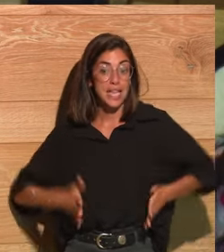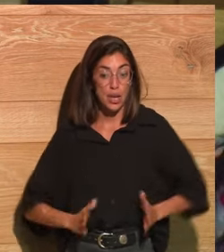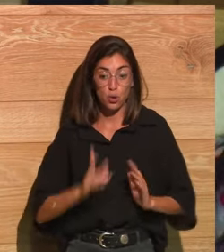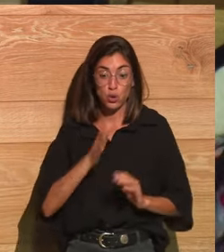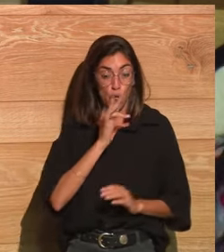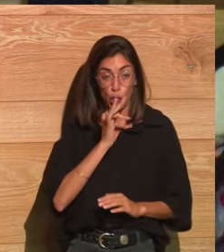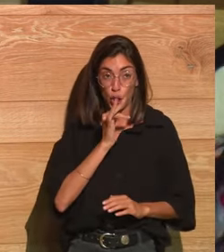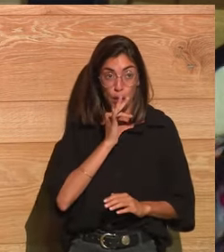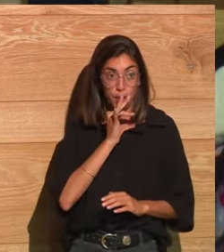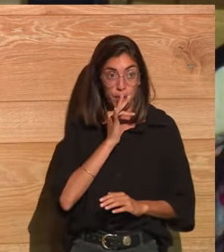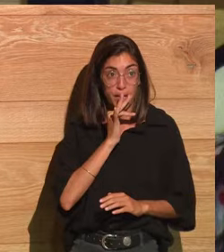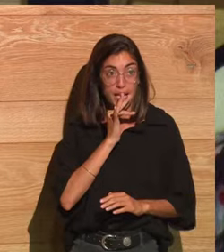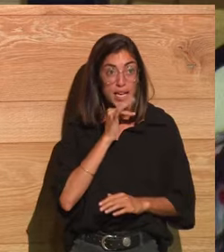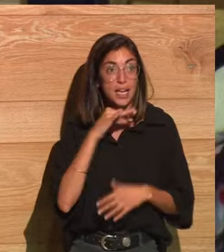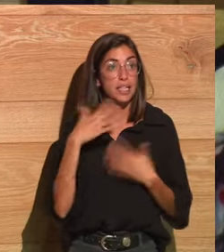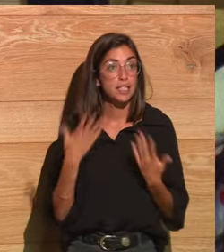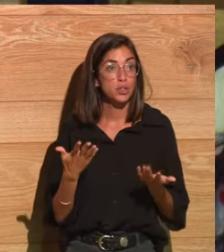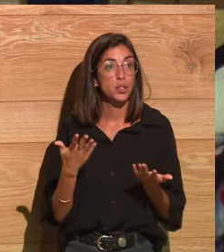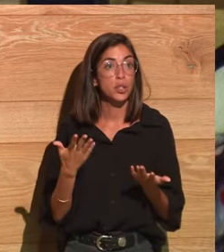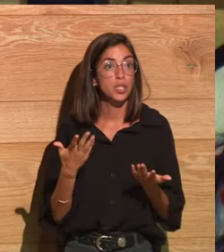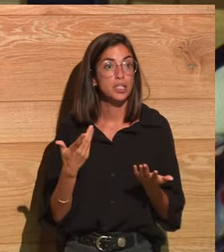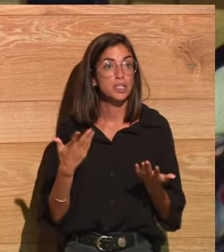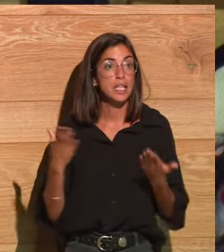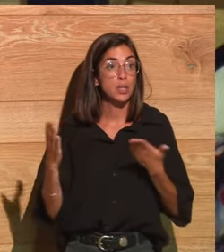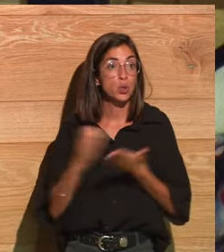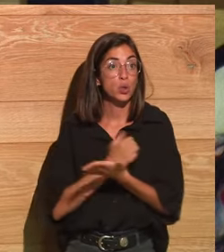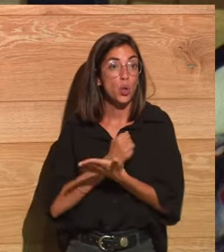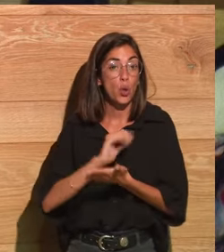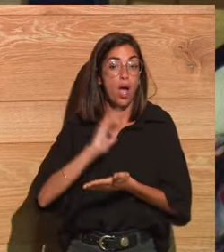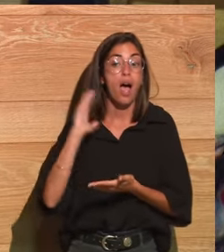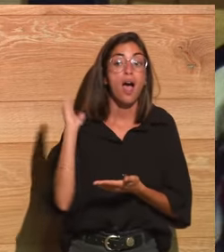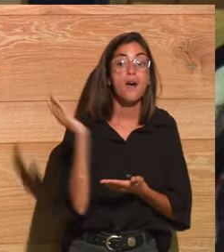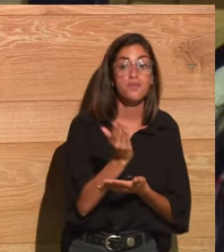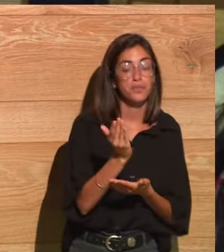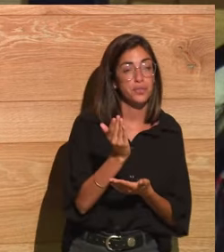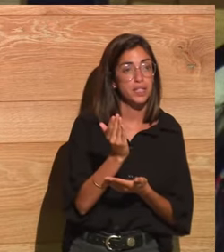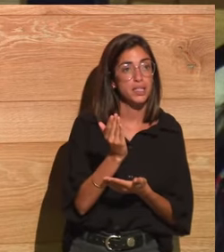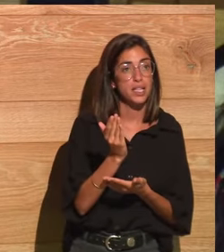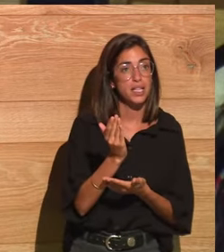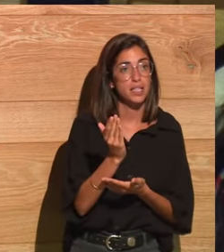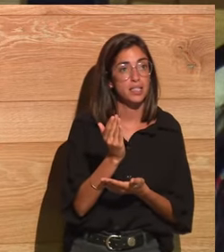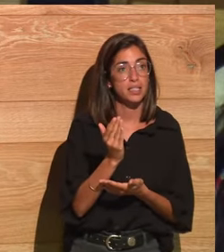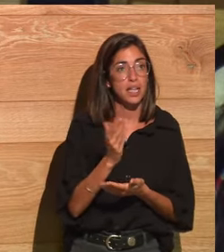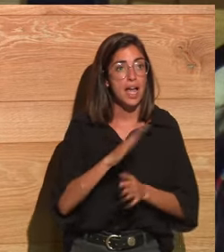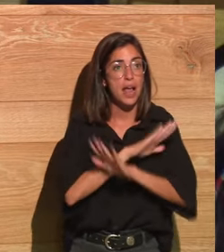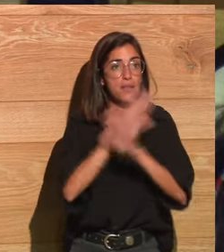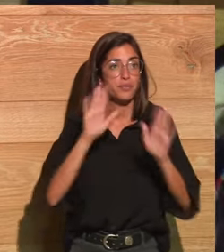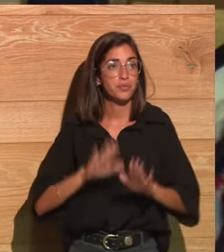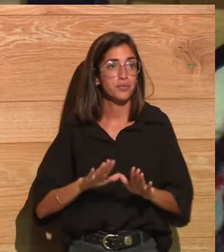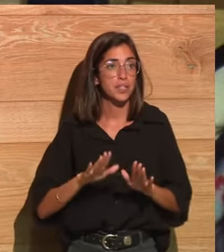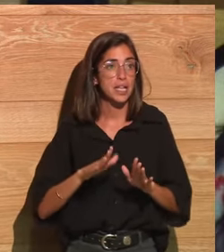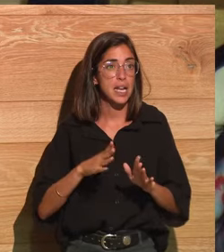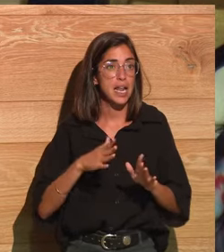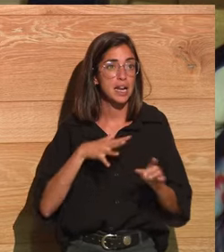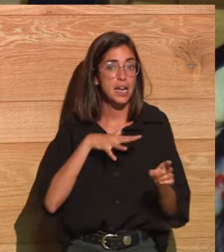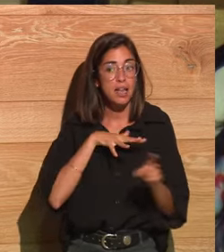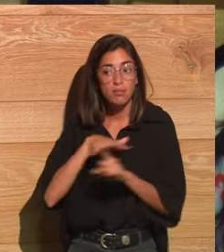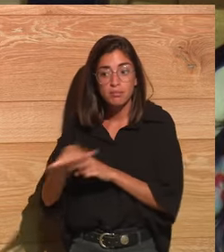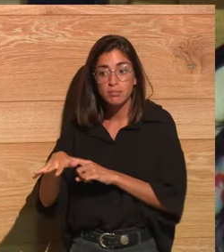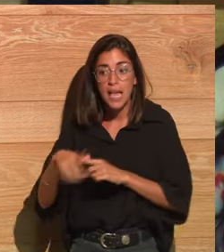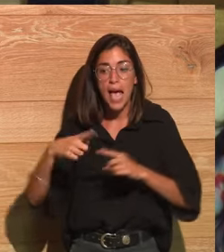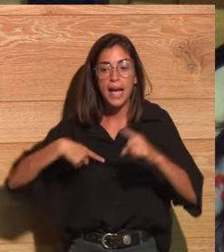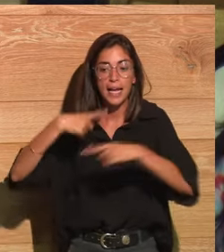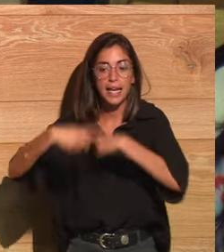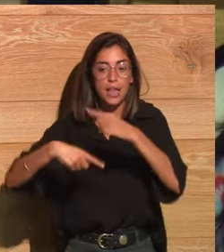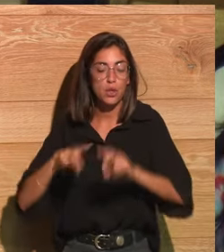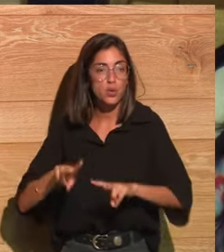digamos en todo lo que aquello que le vaya a afectar está directamente implicando a las nuevas generaciones.